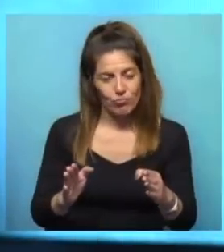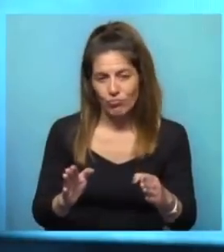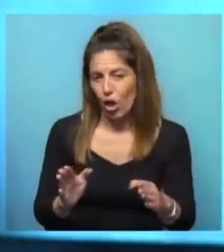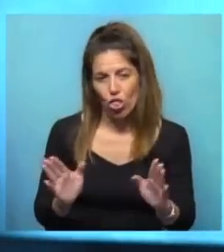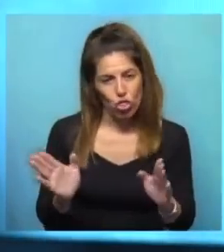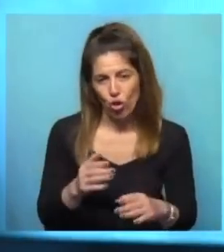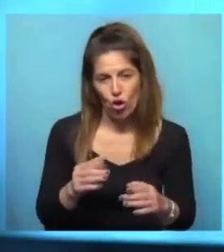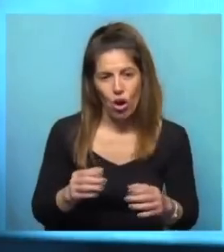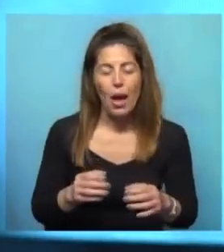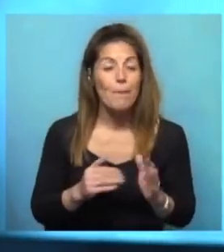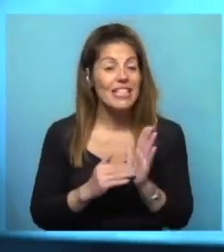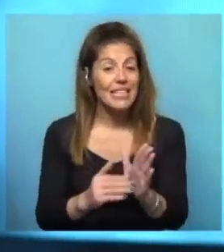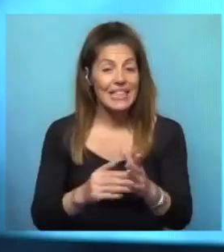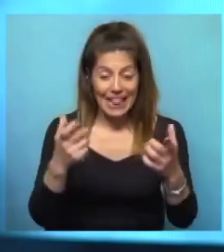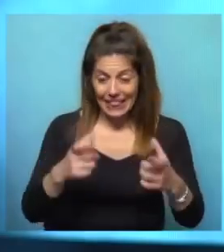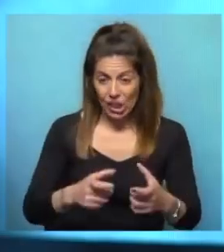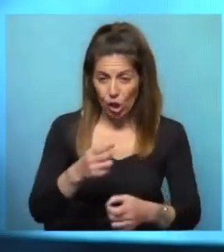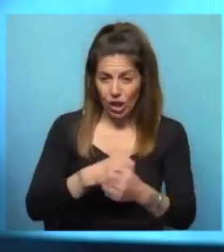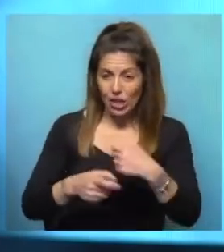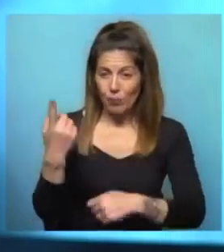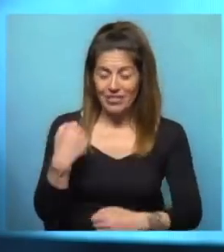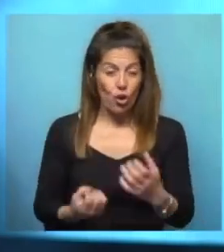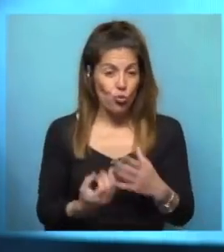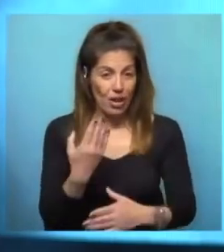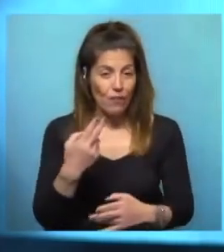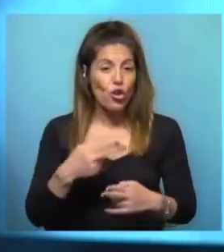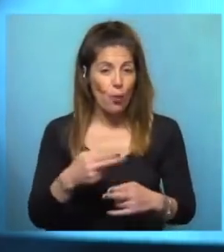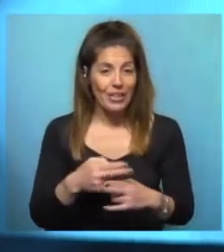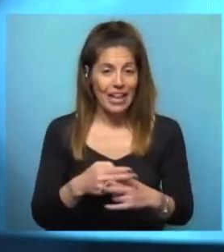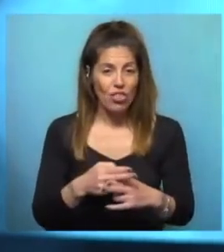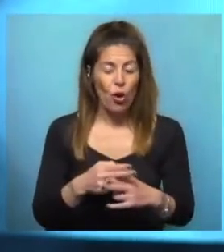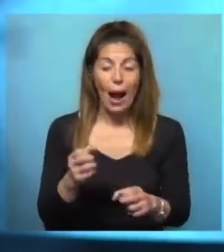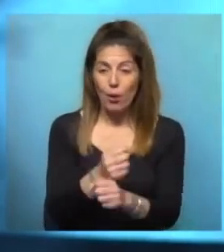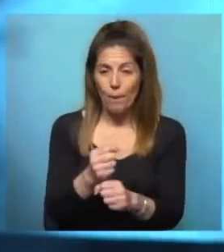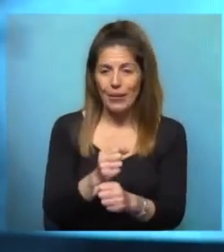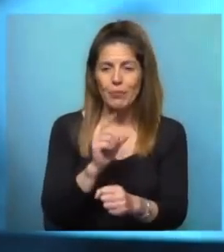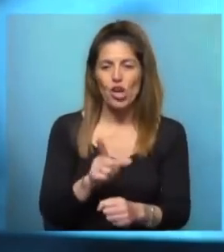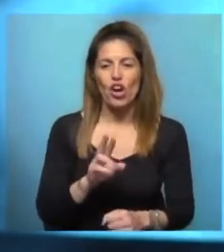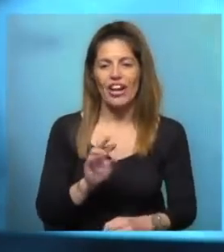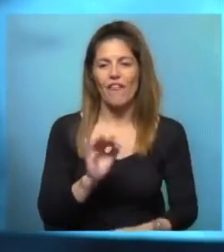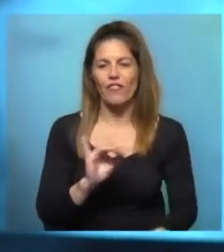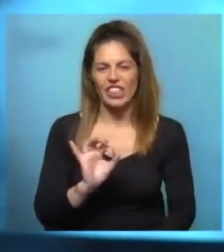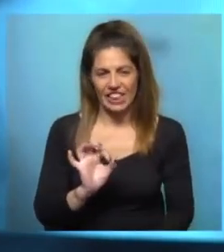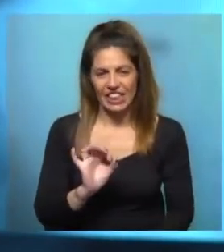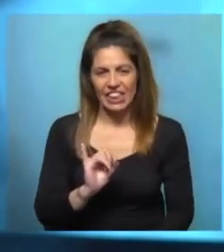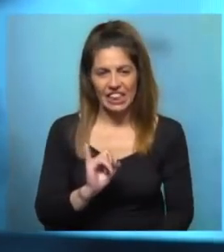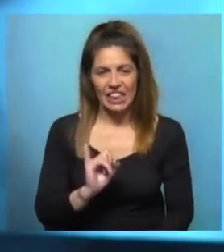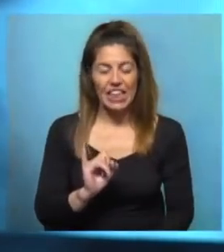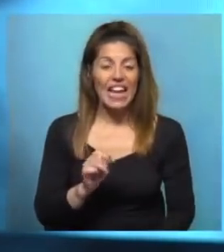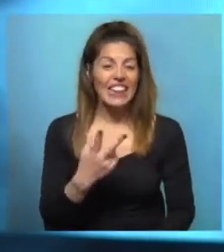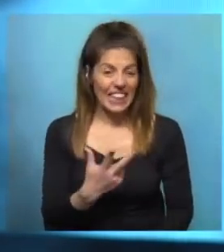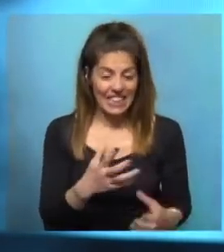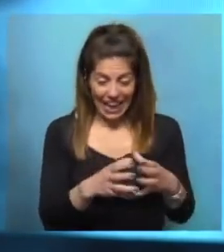presente disco el año pasado a un disco nuevo que se llama No que está nominado los graffitis en tres categorías que no me acuerdo Cuáles son creo que